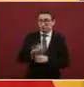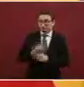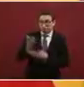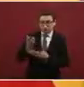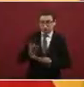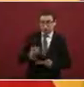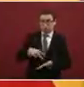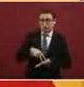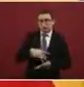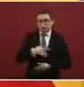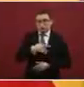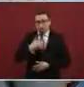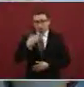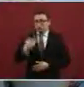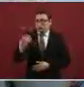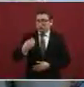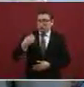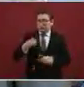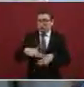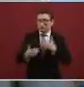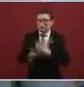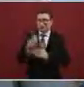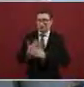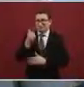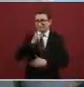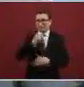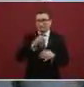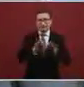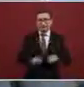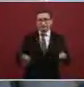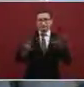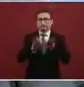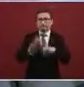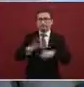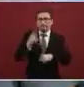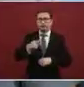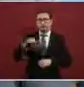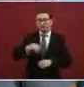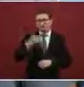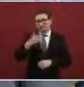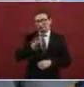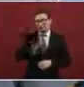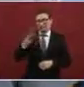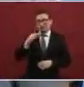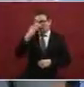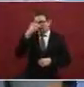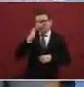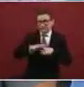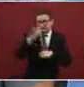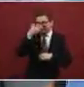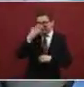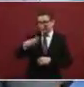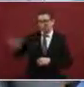participar en esta conferencia matinal, particularmente importante porque aborda en esta fecha el recuerdo de los exiliados